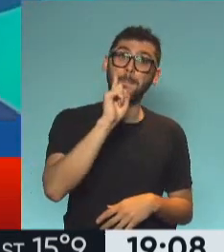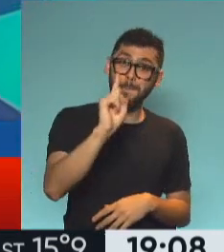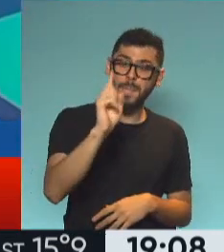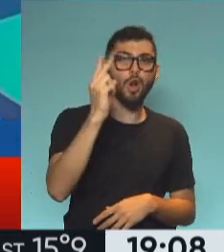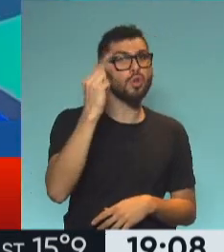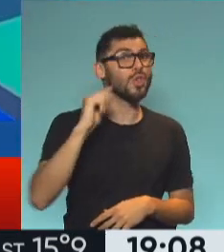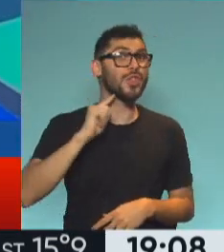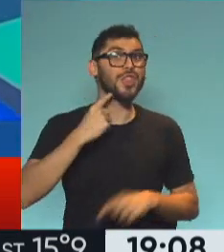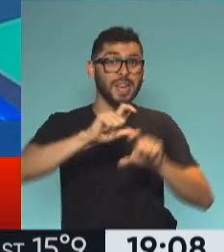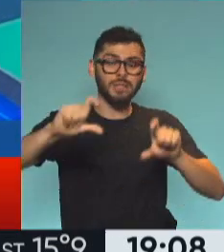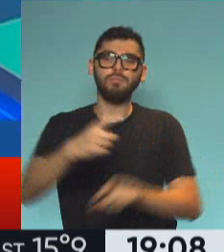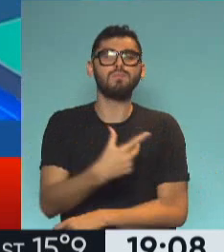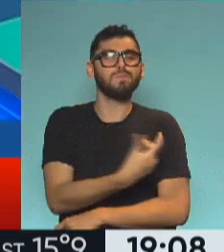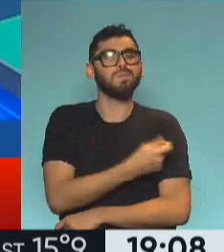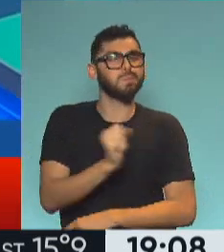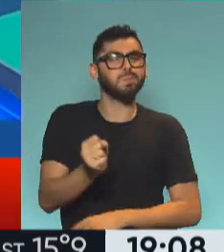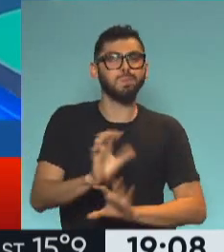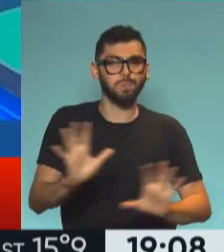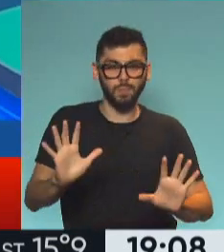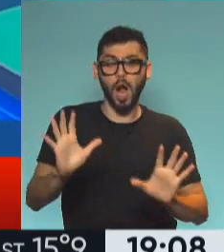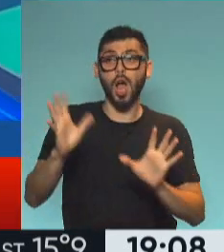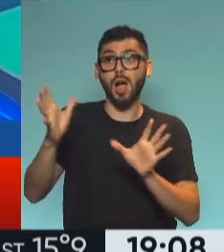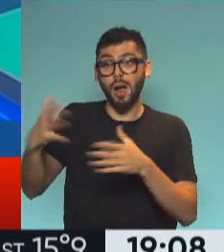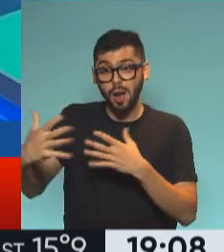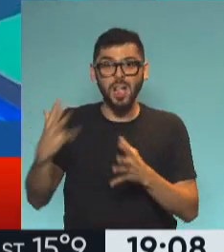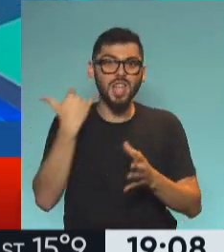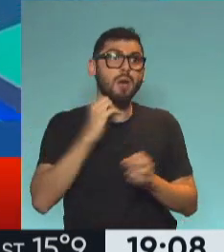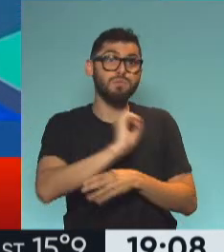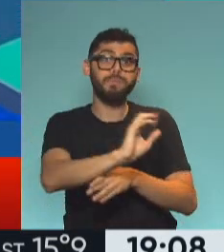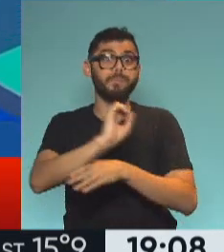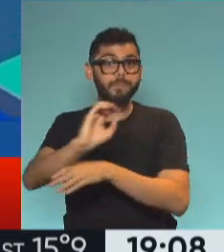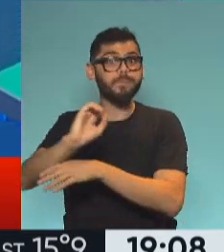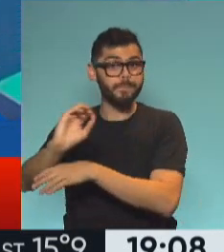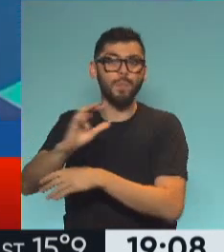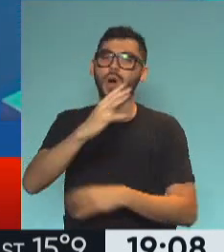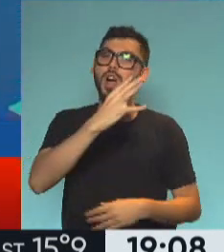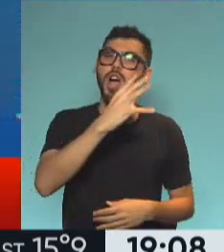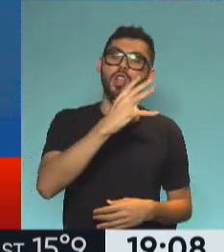11.851.903. En tanto, las distribuidas, en total, más de 14 millones.